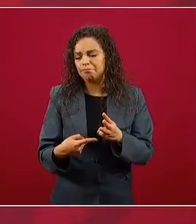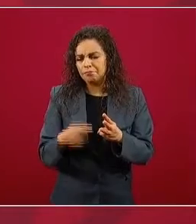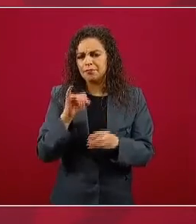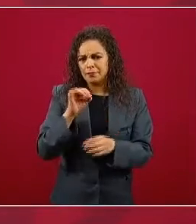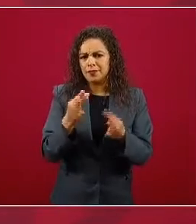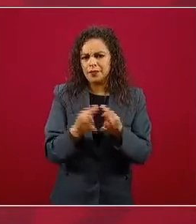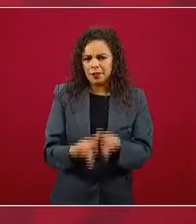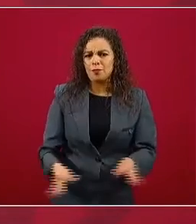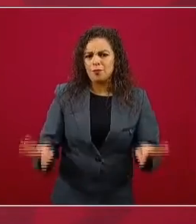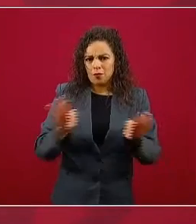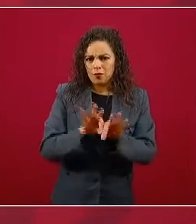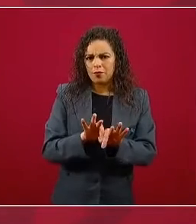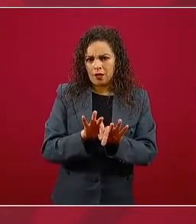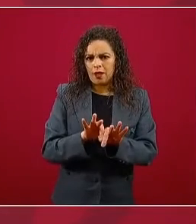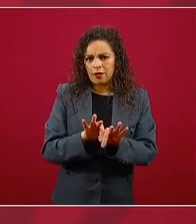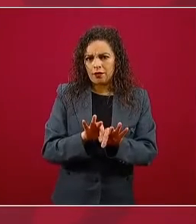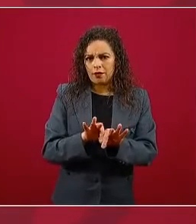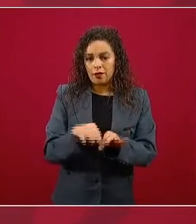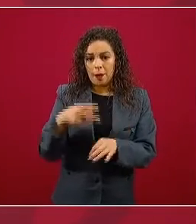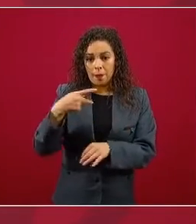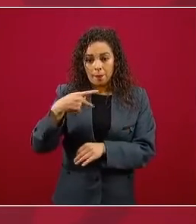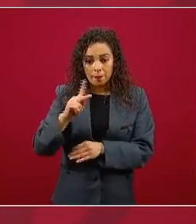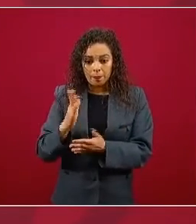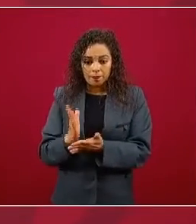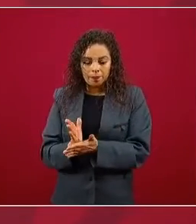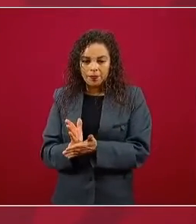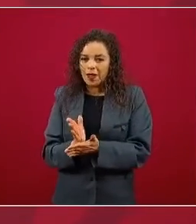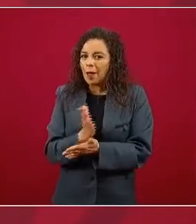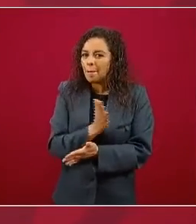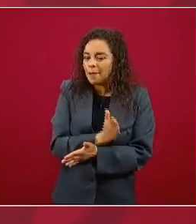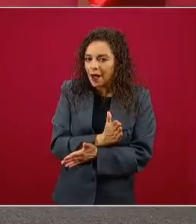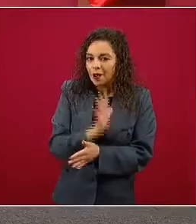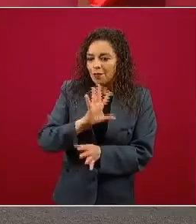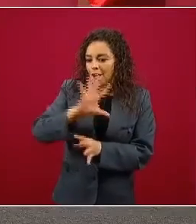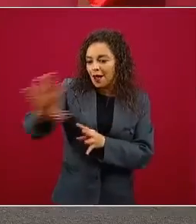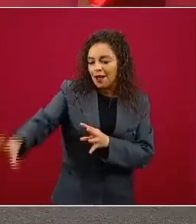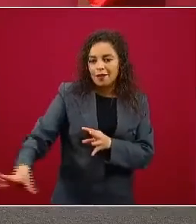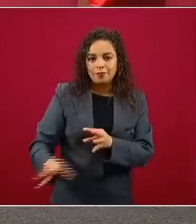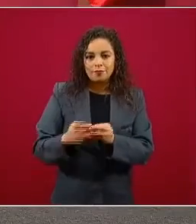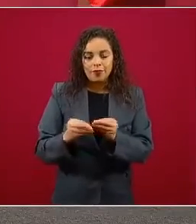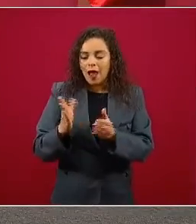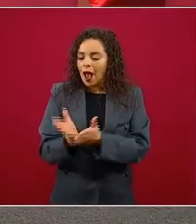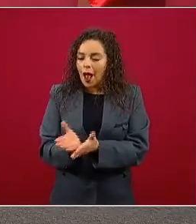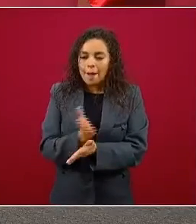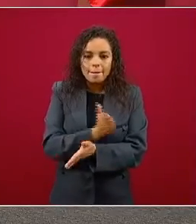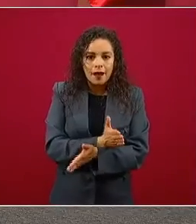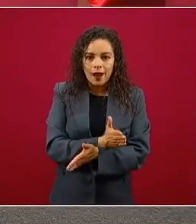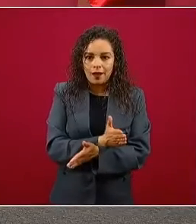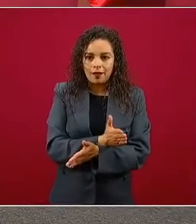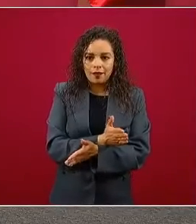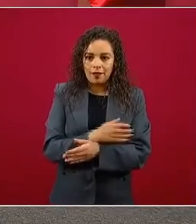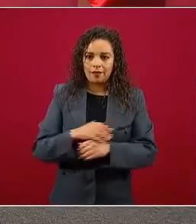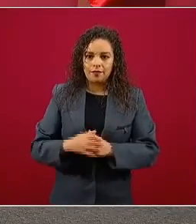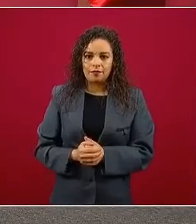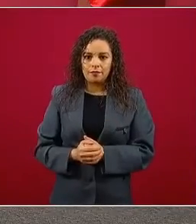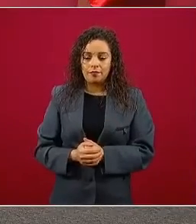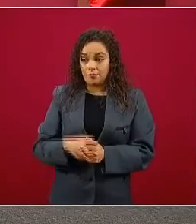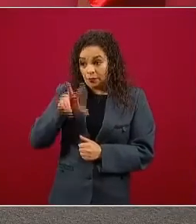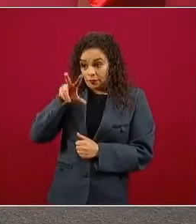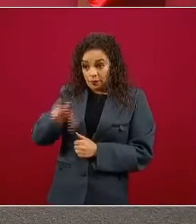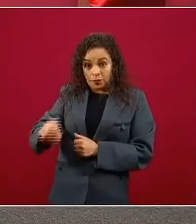importante, pero es adicional, es un extra, es un añadido. No les estoy diciendo que no lo